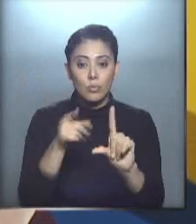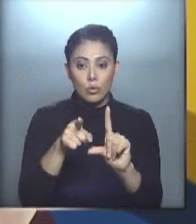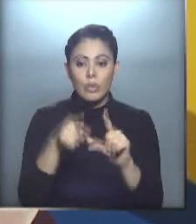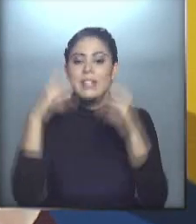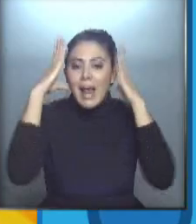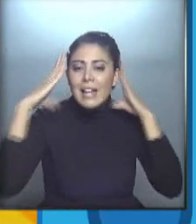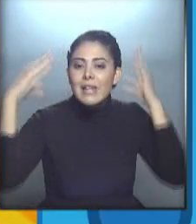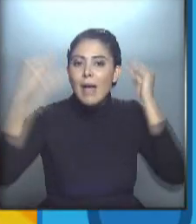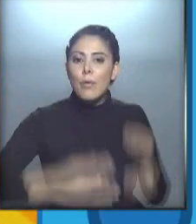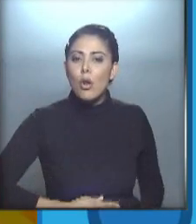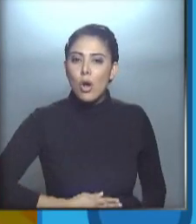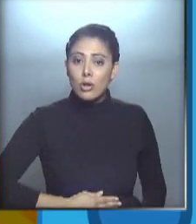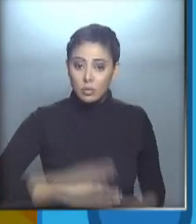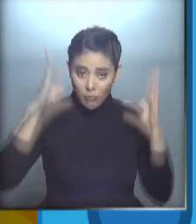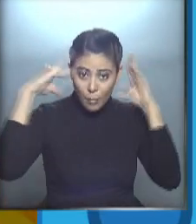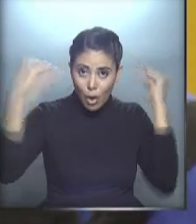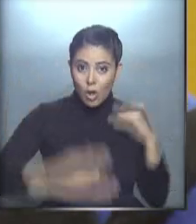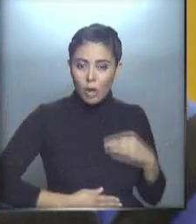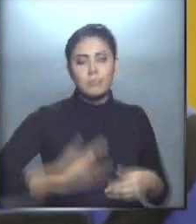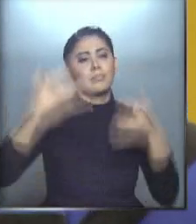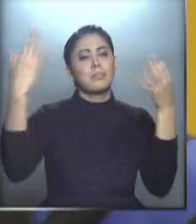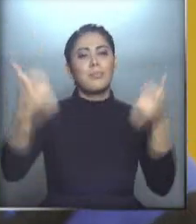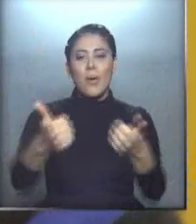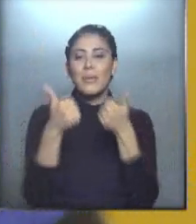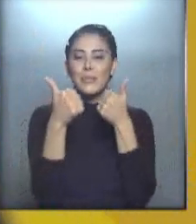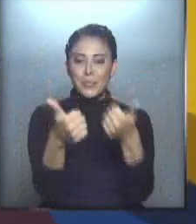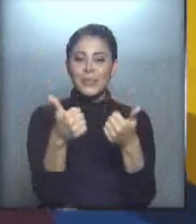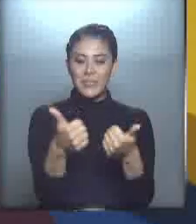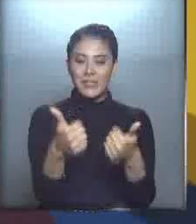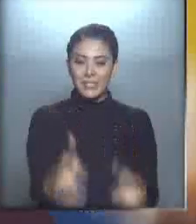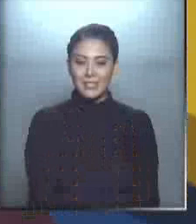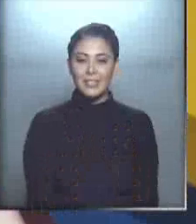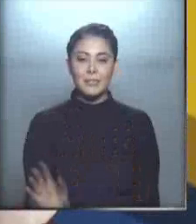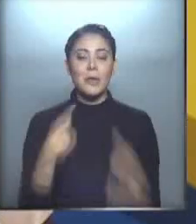son... ¡Napoleón! ¡Napoleón! ¡Y es correcto!